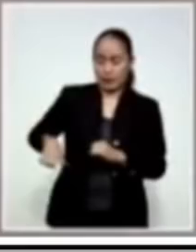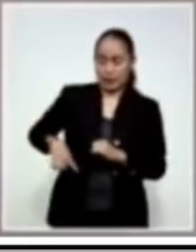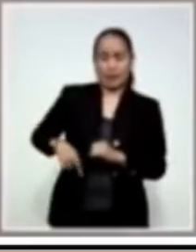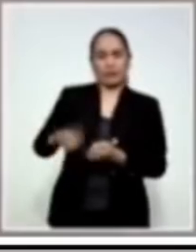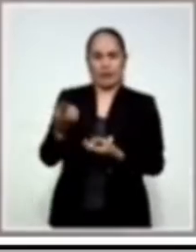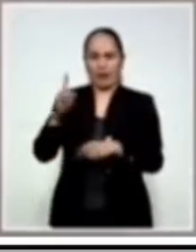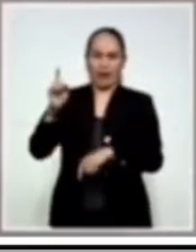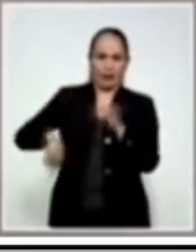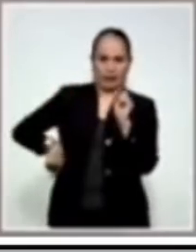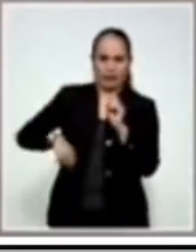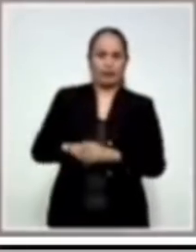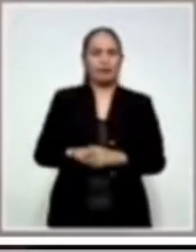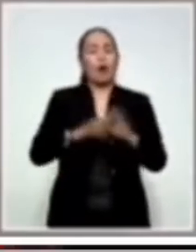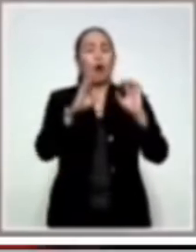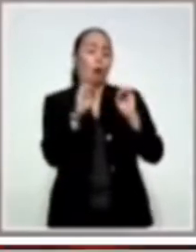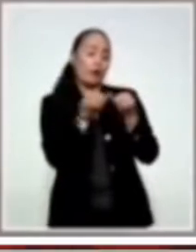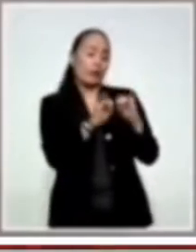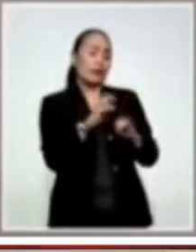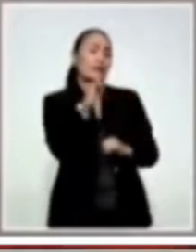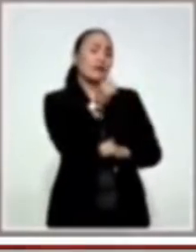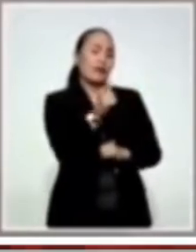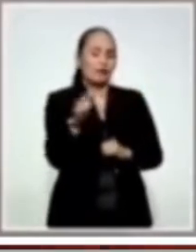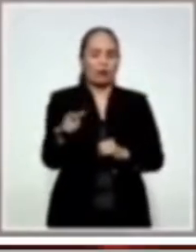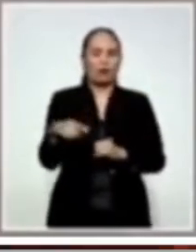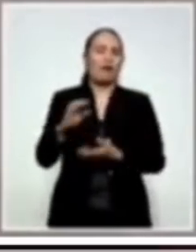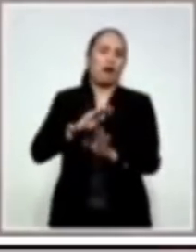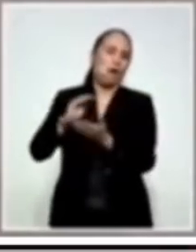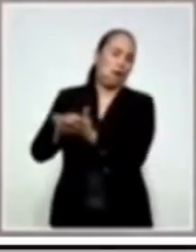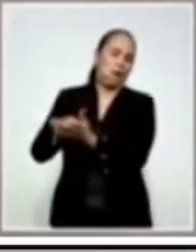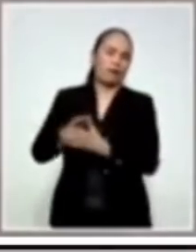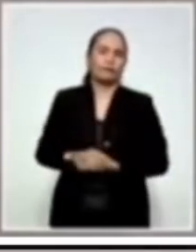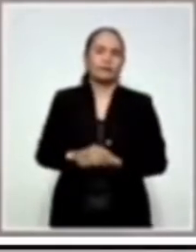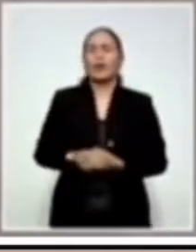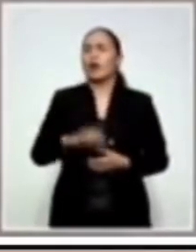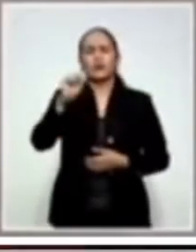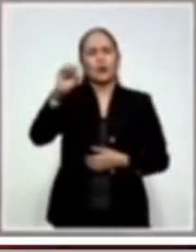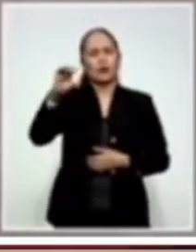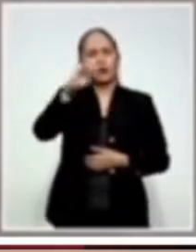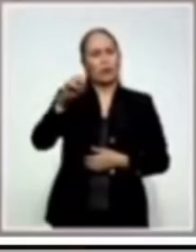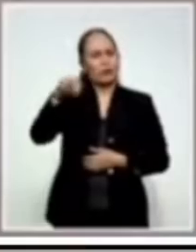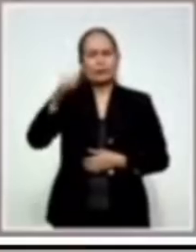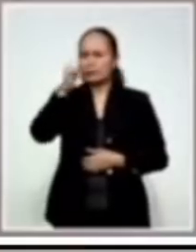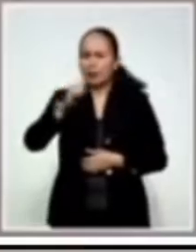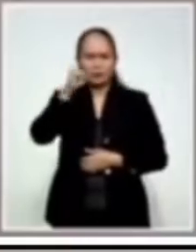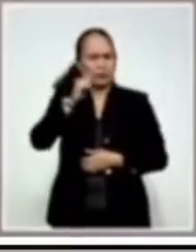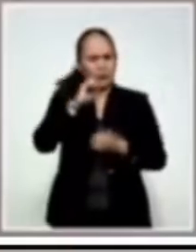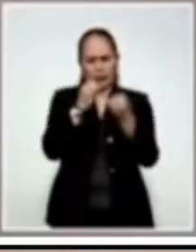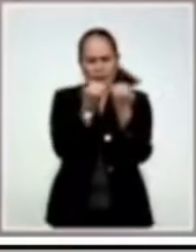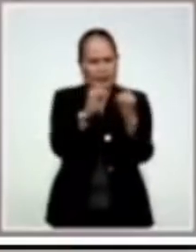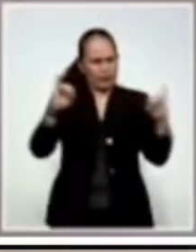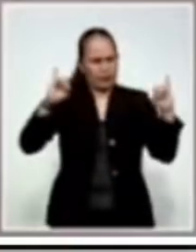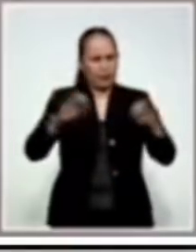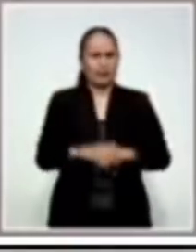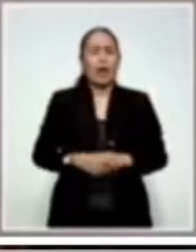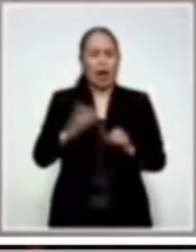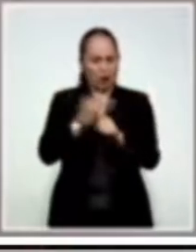y deja de serlo cuando no las invalida. La Corte es independiente siempre y estamos debatiendo